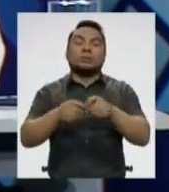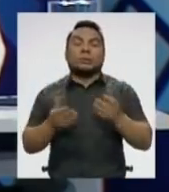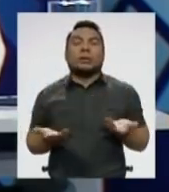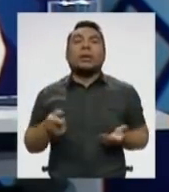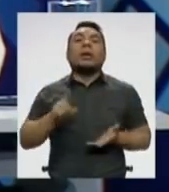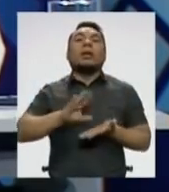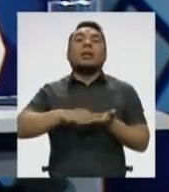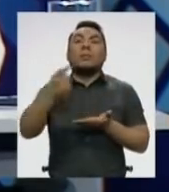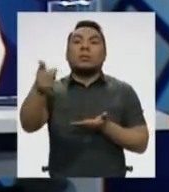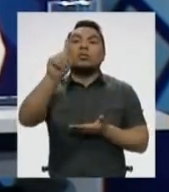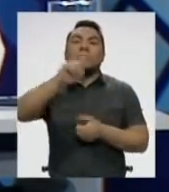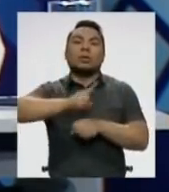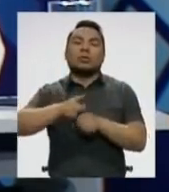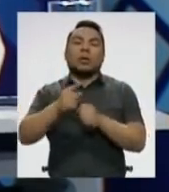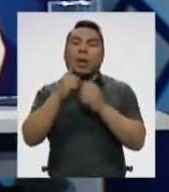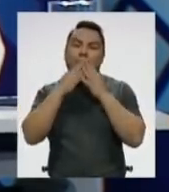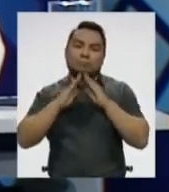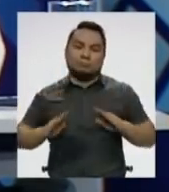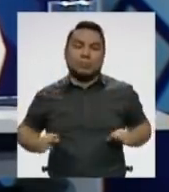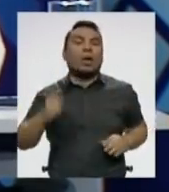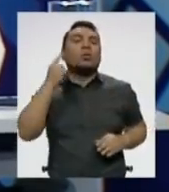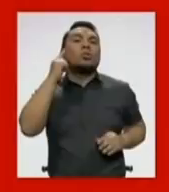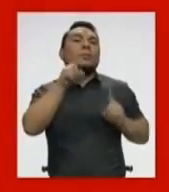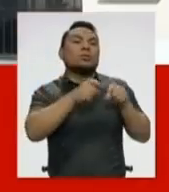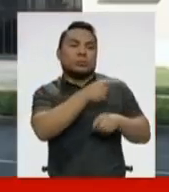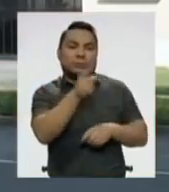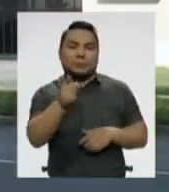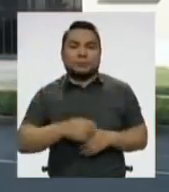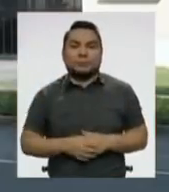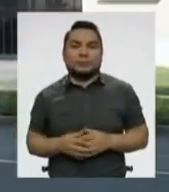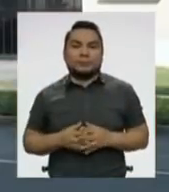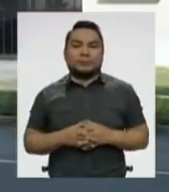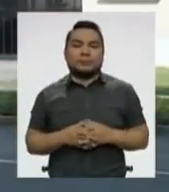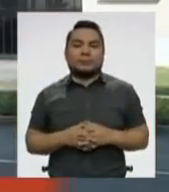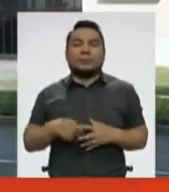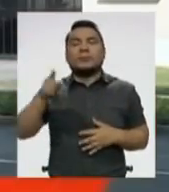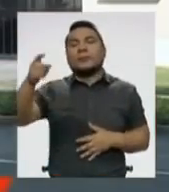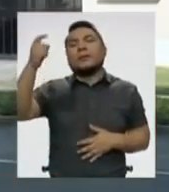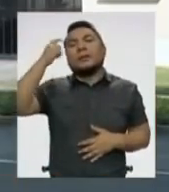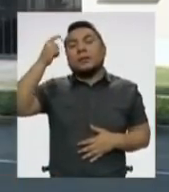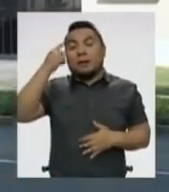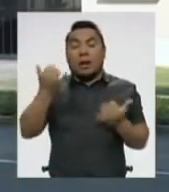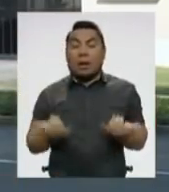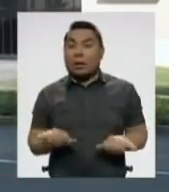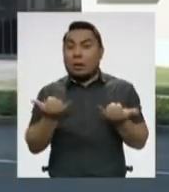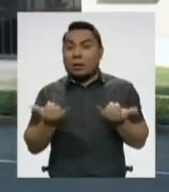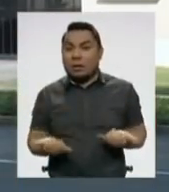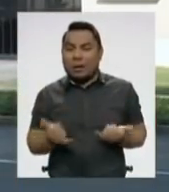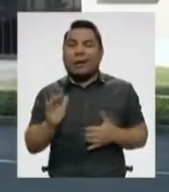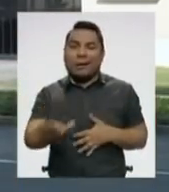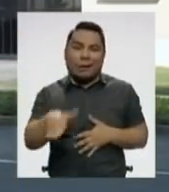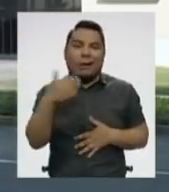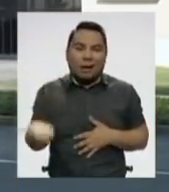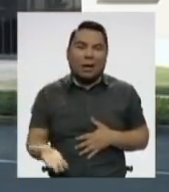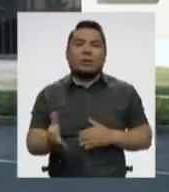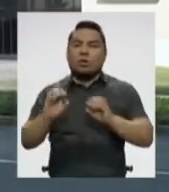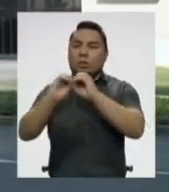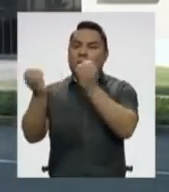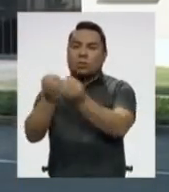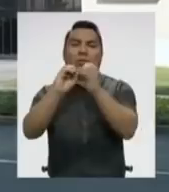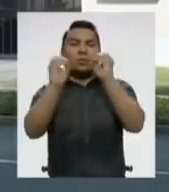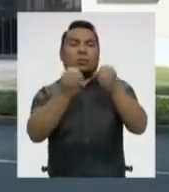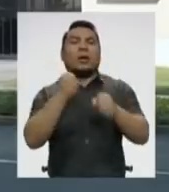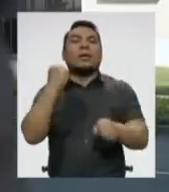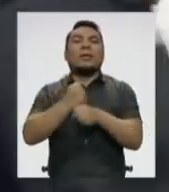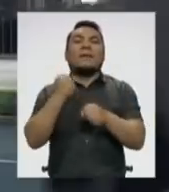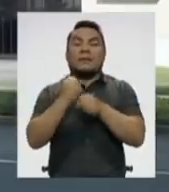de todos. Escuchemos la formulación de la pregunta. Considerando que en la actualidad existen algunas organizaciones que trabajan